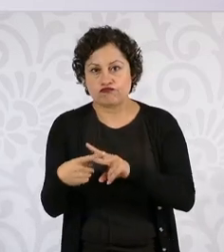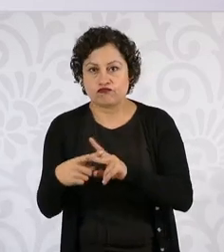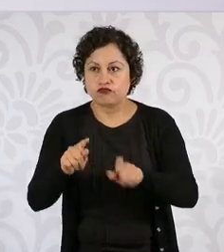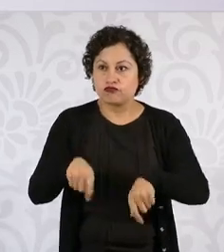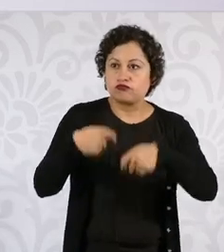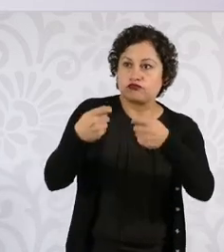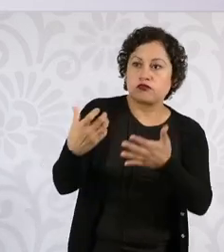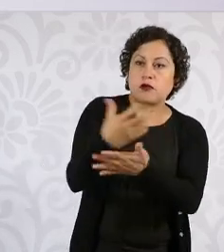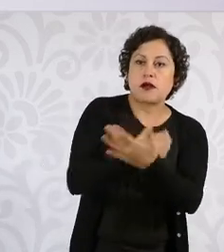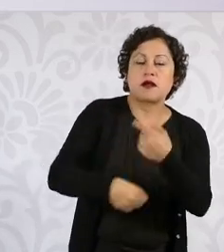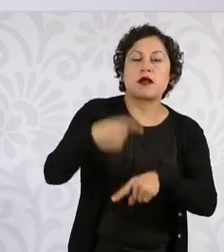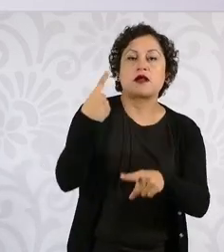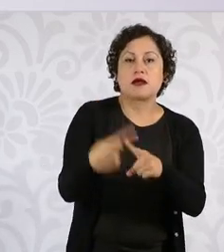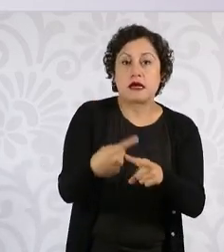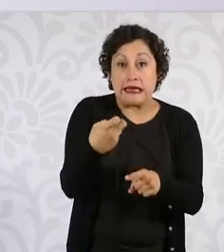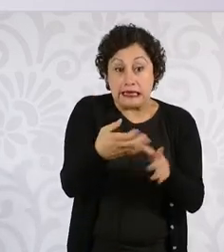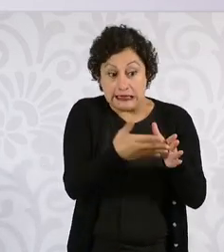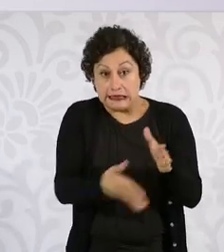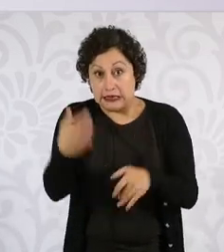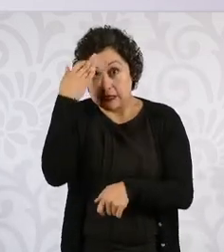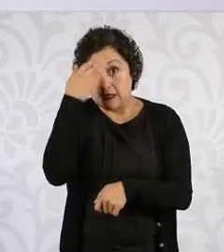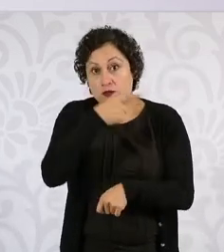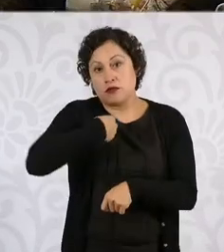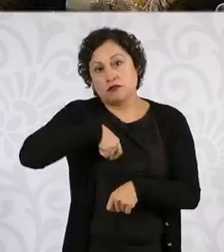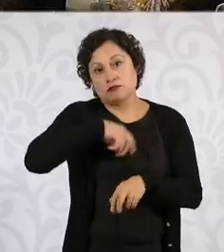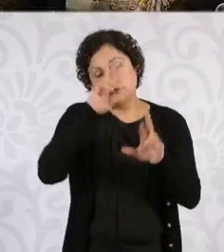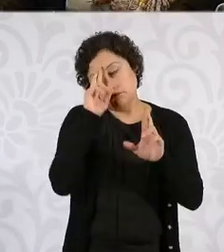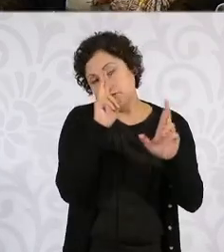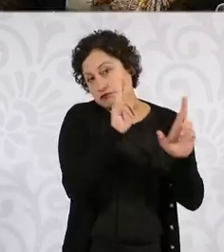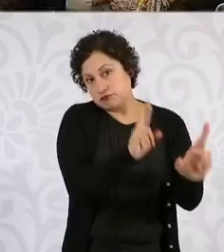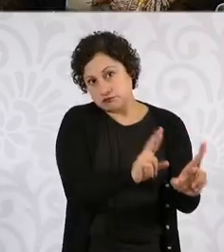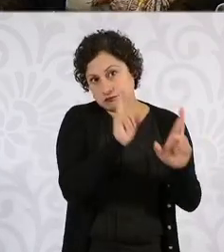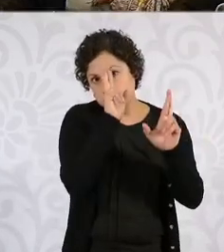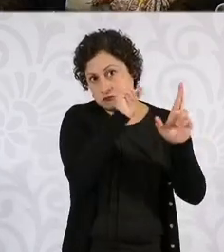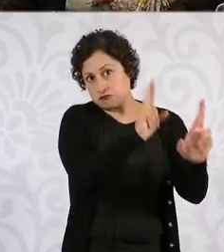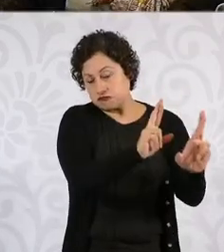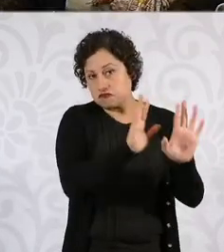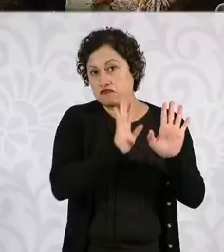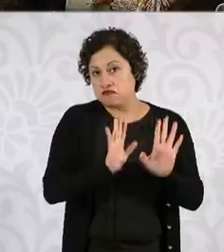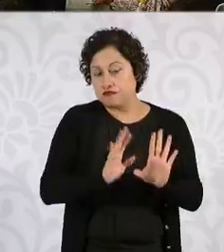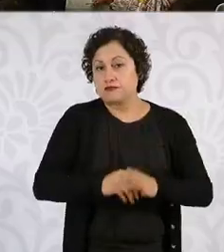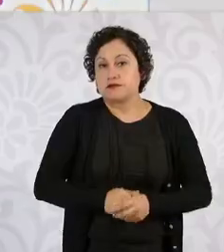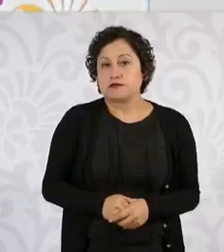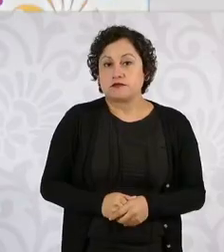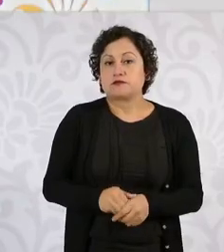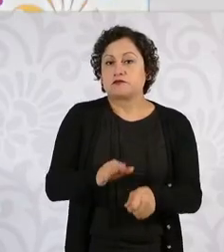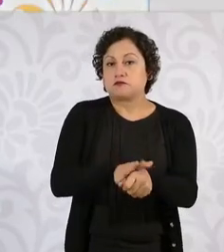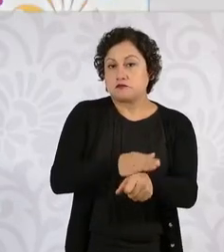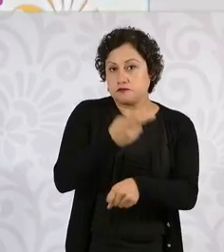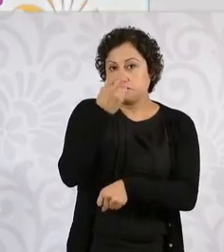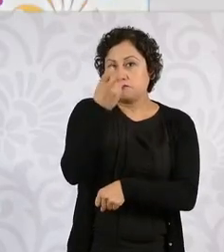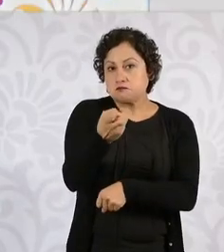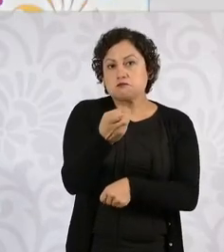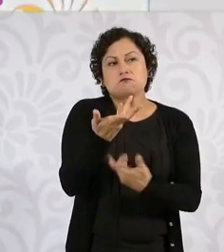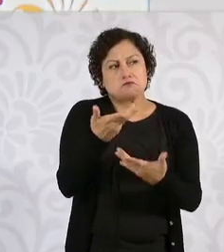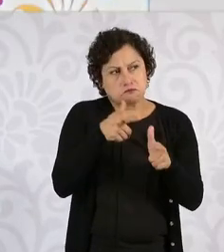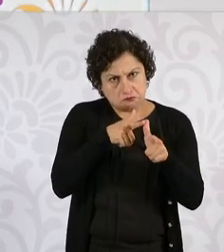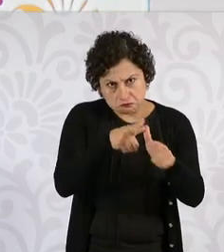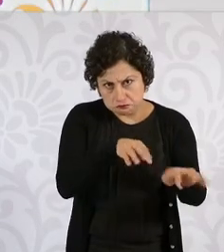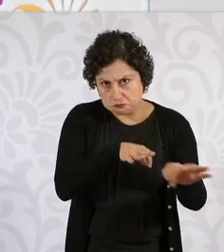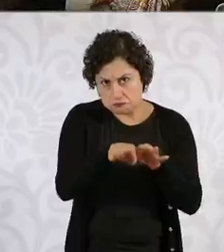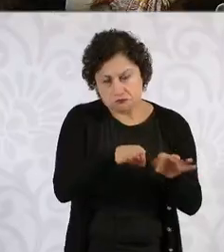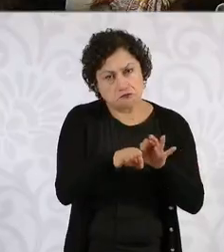nosotros vamos a ser muy respetuosos de lo que está ocurriendo hoy en Estados Unidos, y pues se mantiene la coordinación.